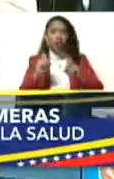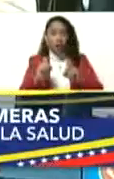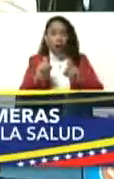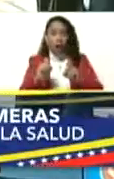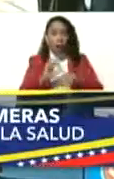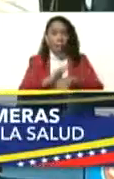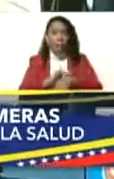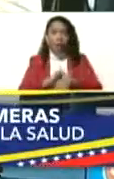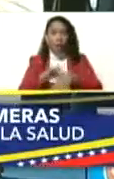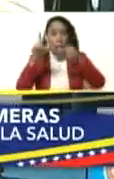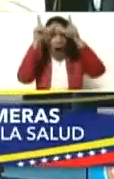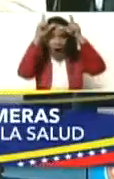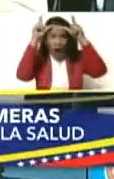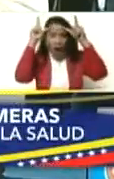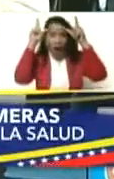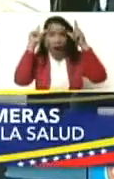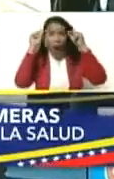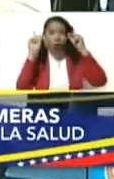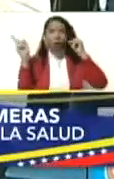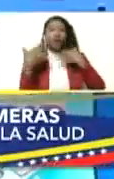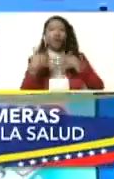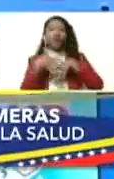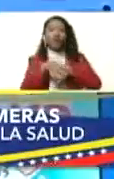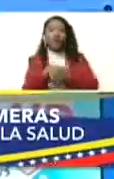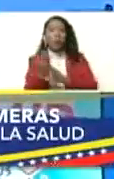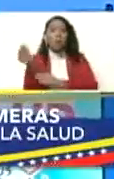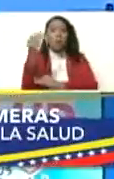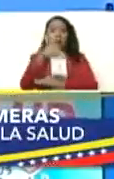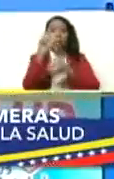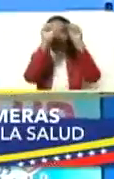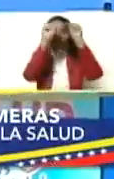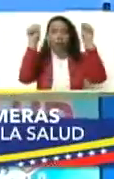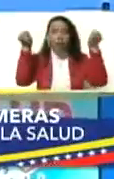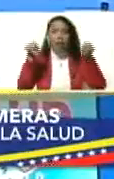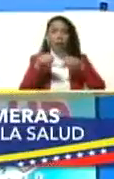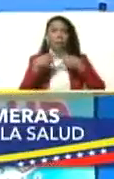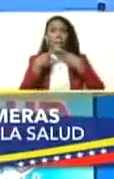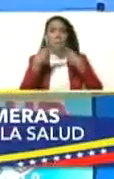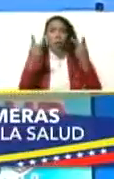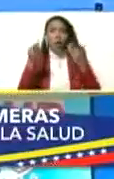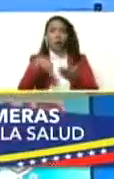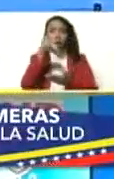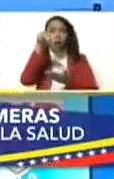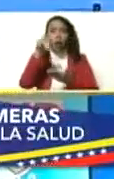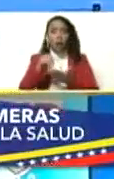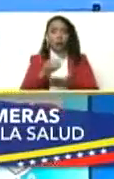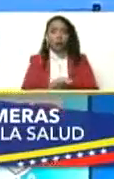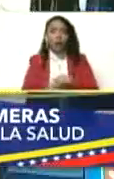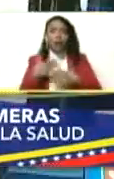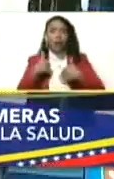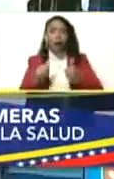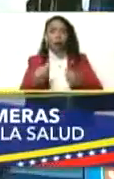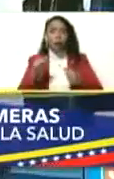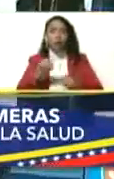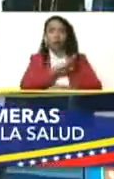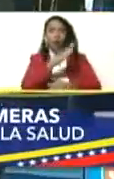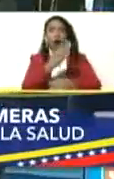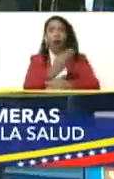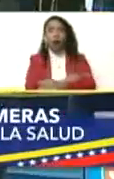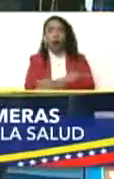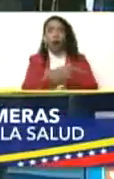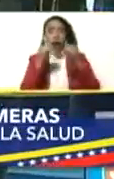médicos y enfermeros que se van a integrar además al Sistema Público Nacional de Salud para el fortalecimiento